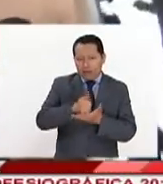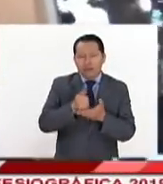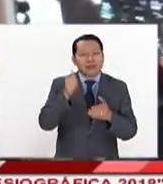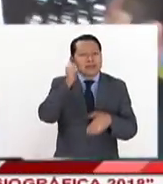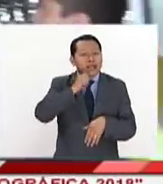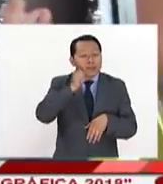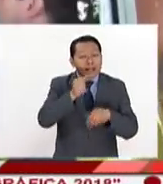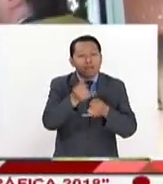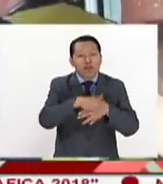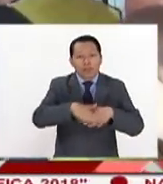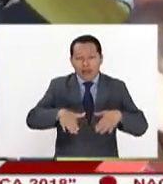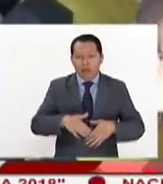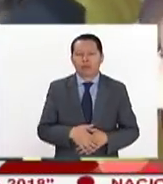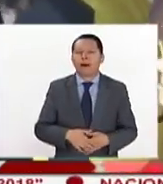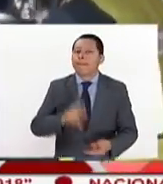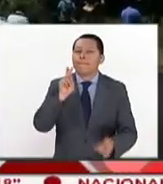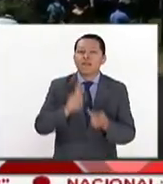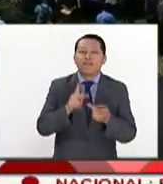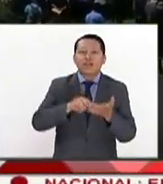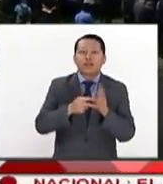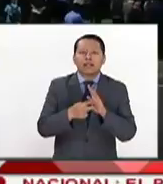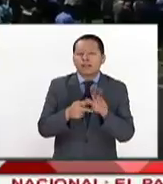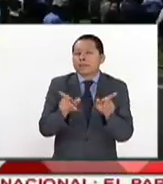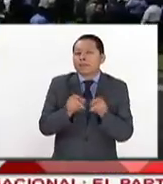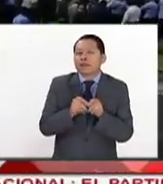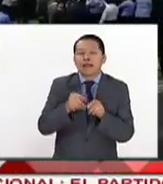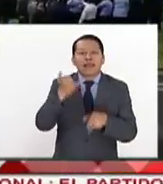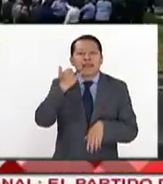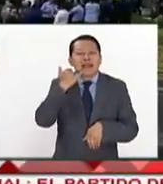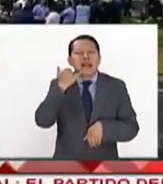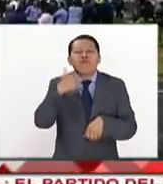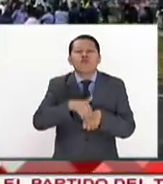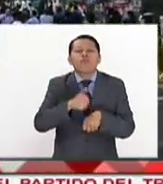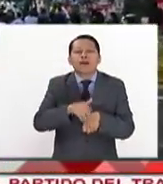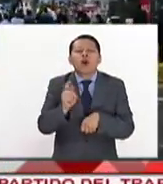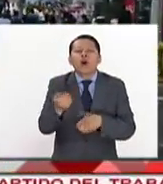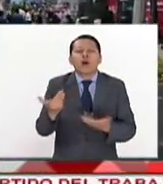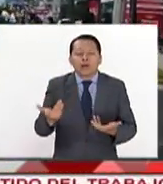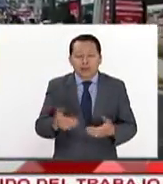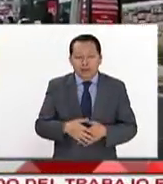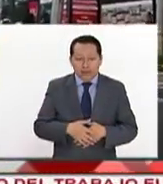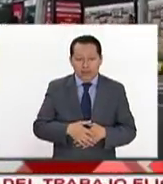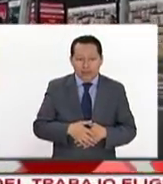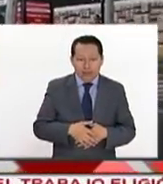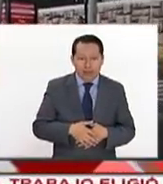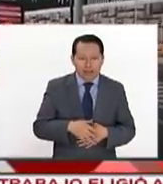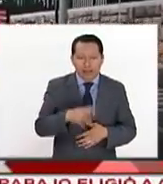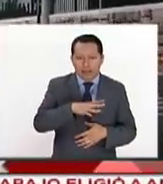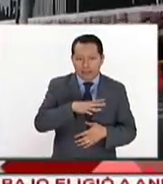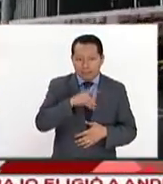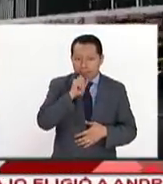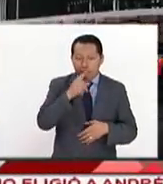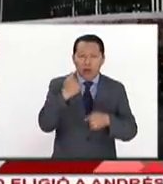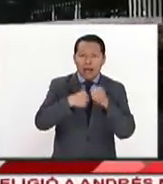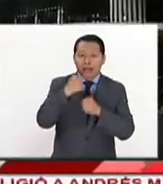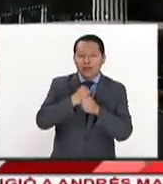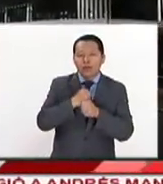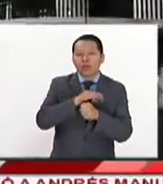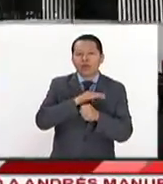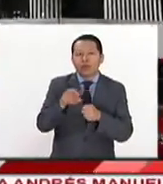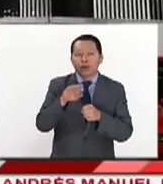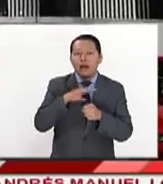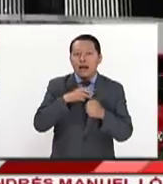siempre informado. Perfecto, ingeniero, brevemente un teléfono. Pues mira, el año pasado se